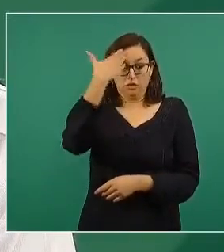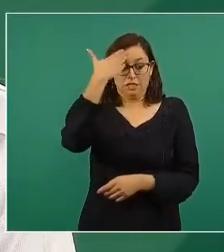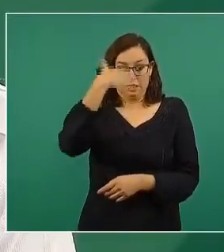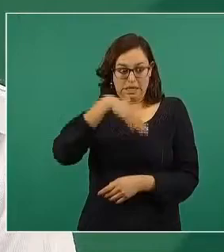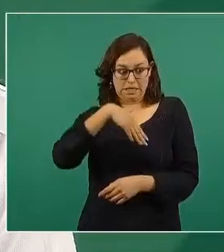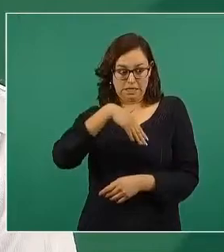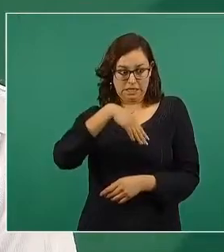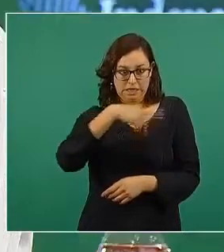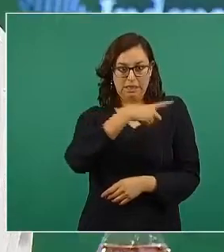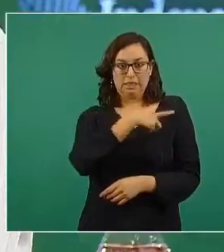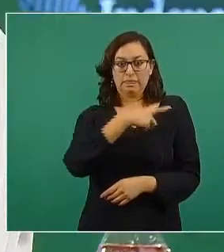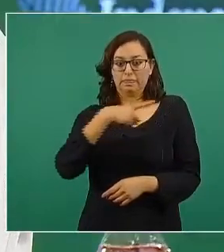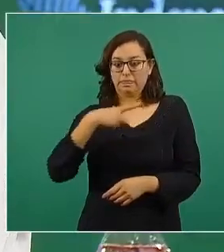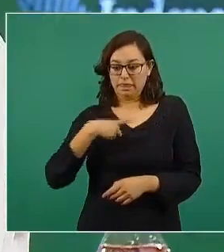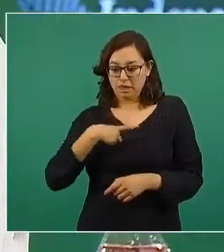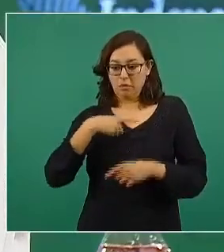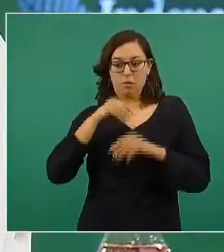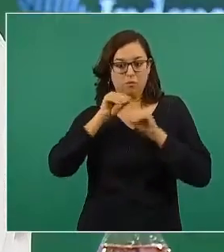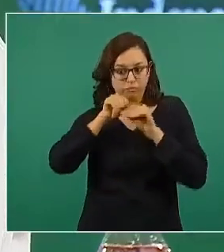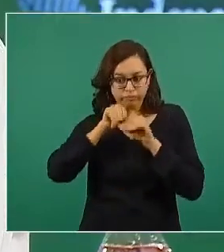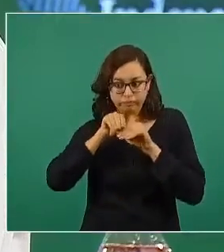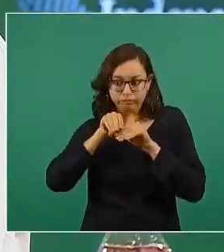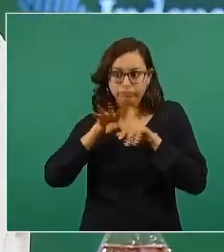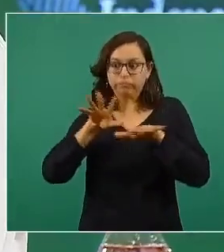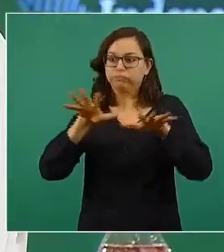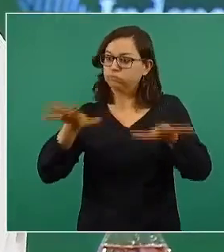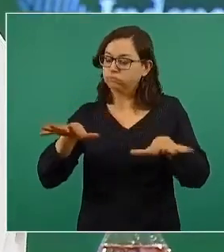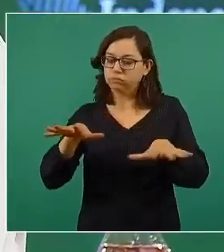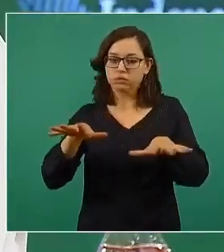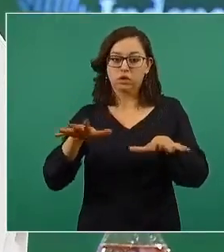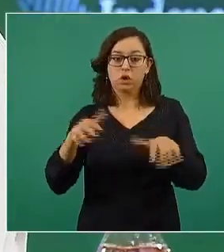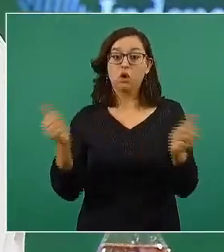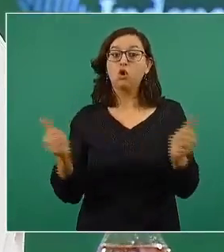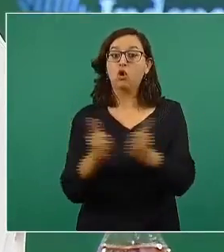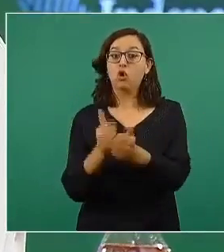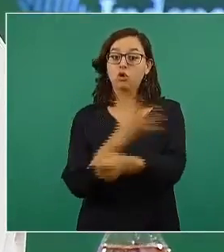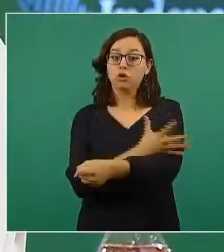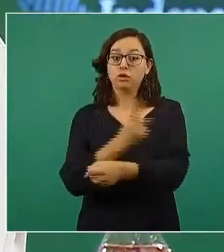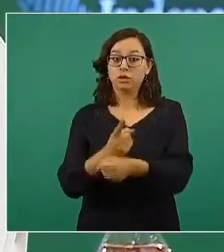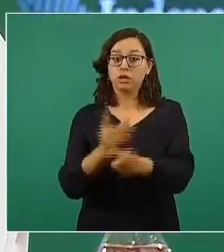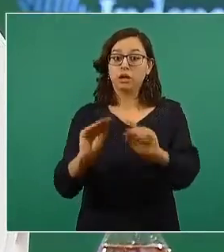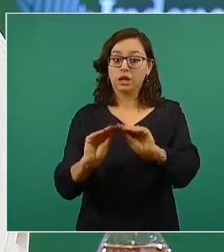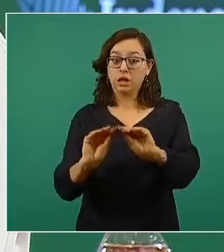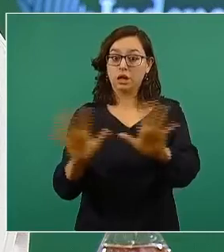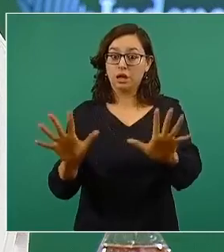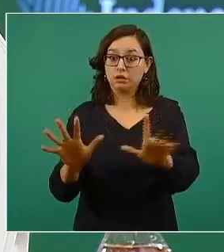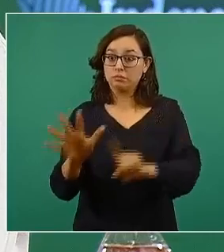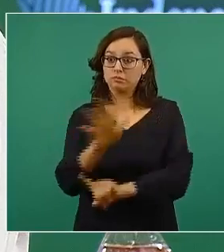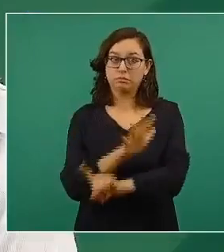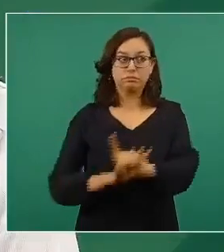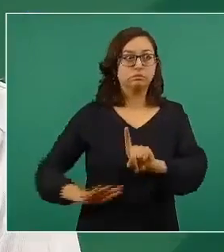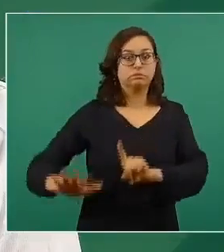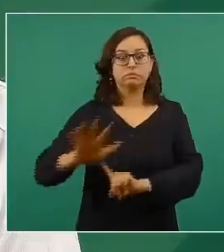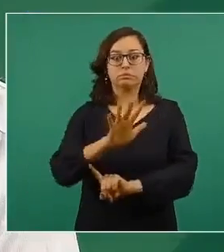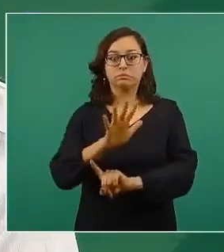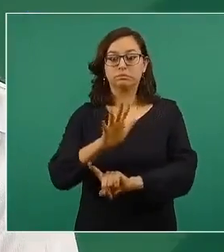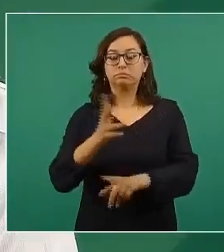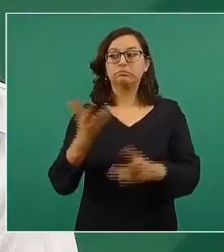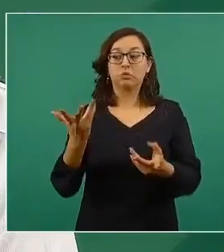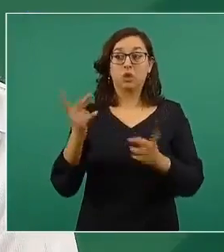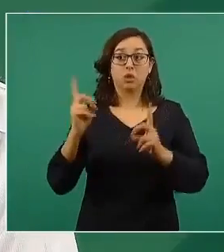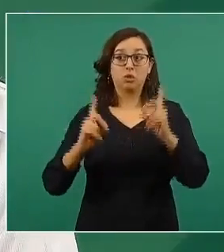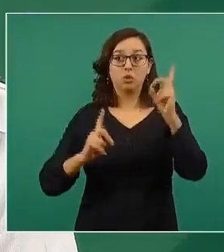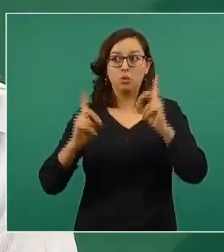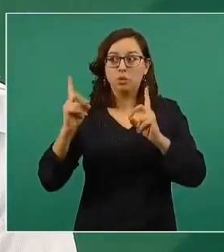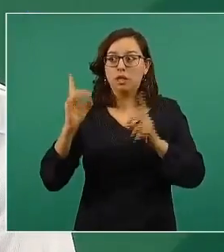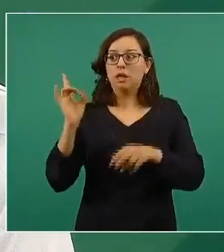pronto posible, de la manera más clara posible y reconocer que se vive un estado de incertidumbre, como es